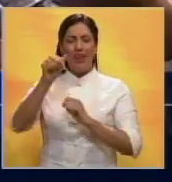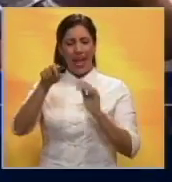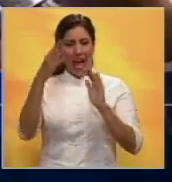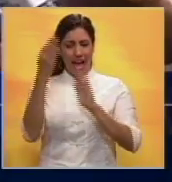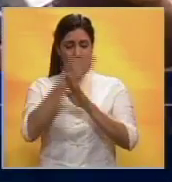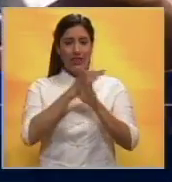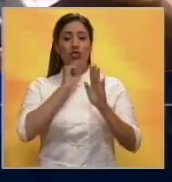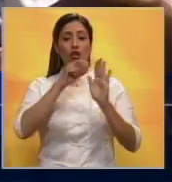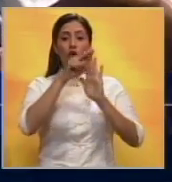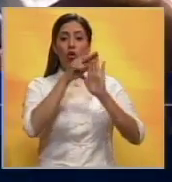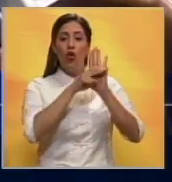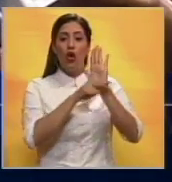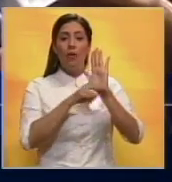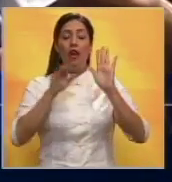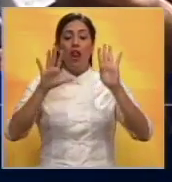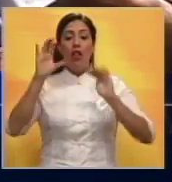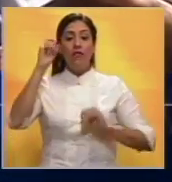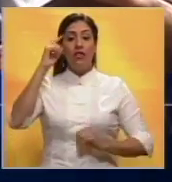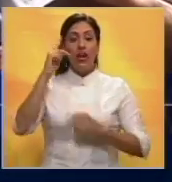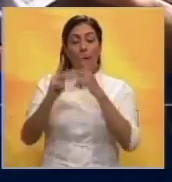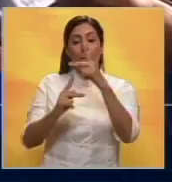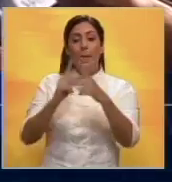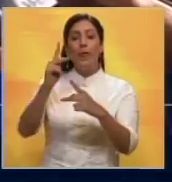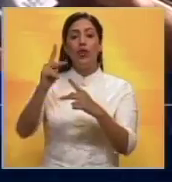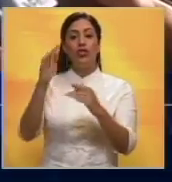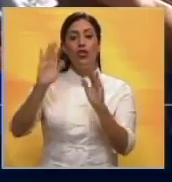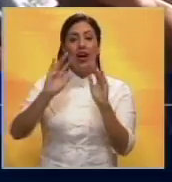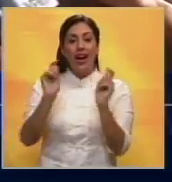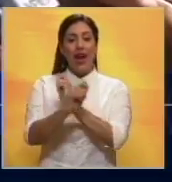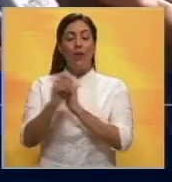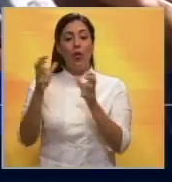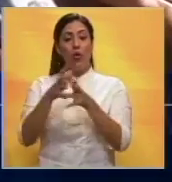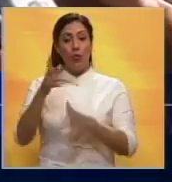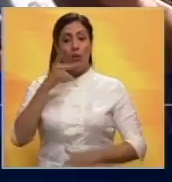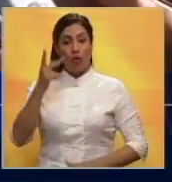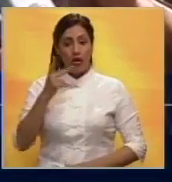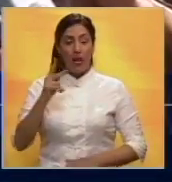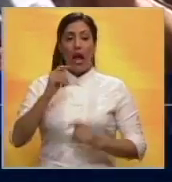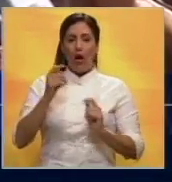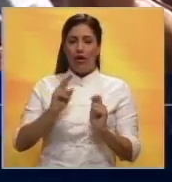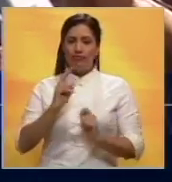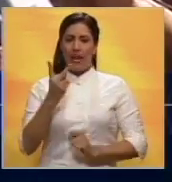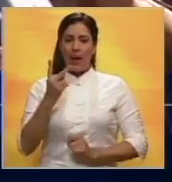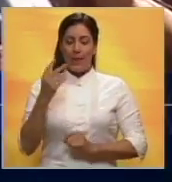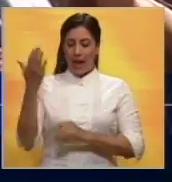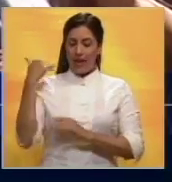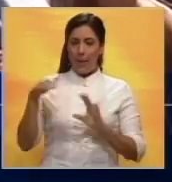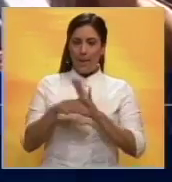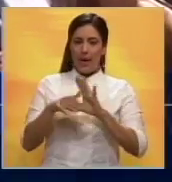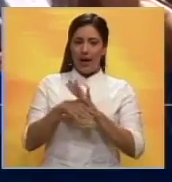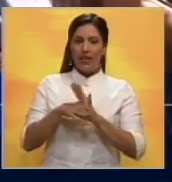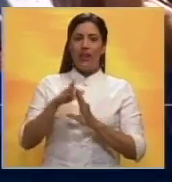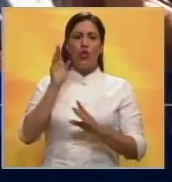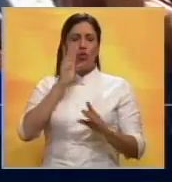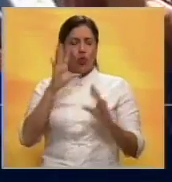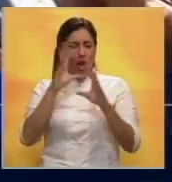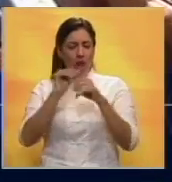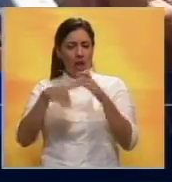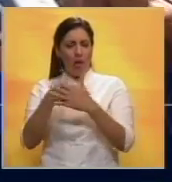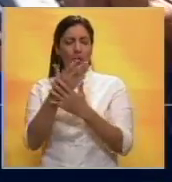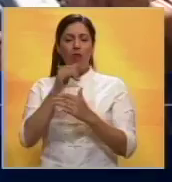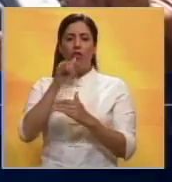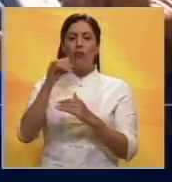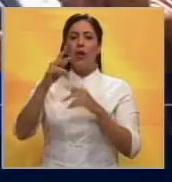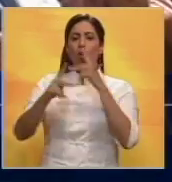reglamento que establecía 90 días para el proceso de renovación de los partidos lo cambiaron el martes entre gallos y medianoche y